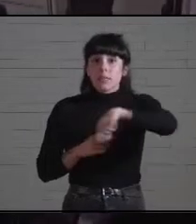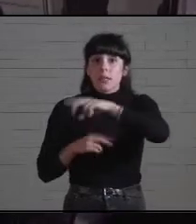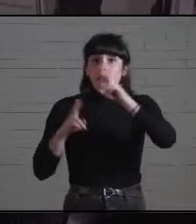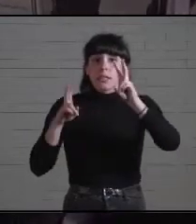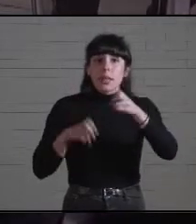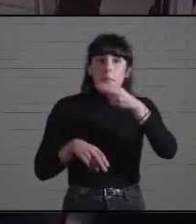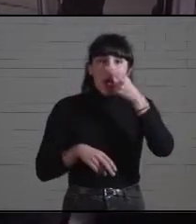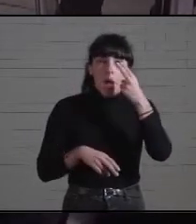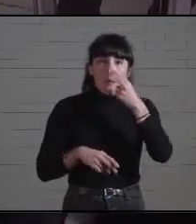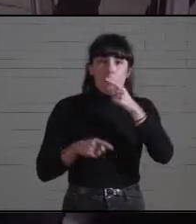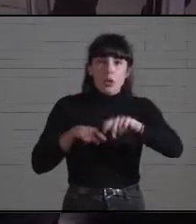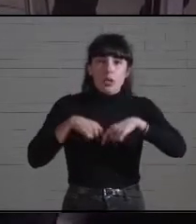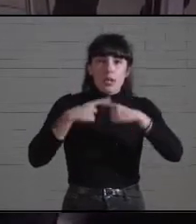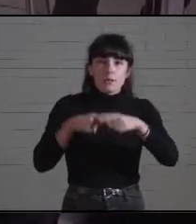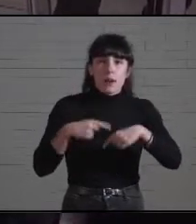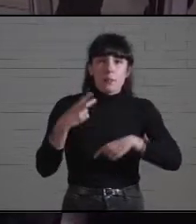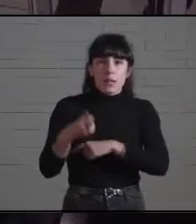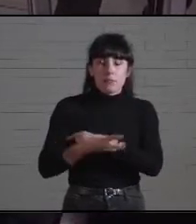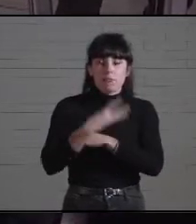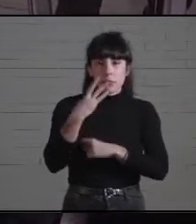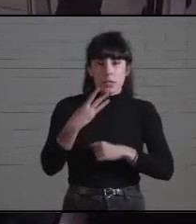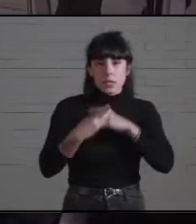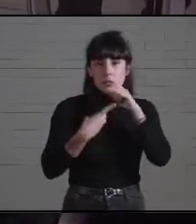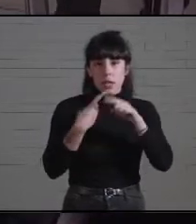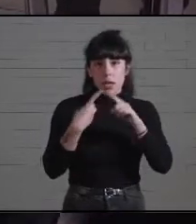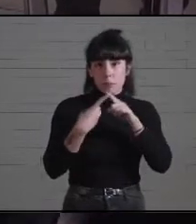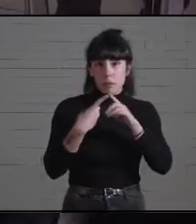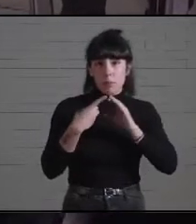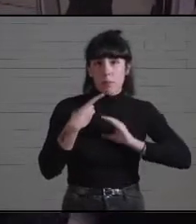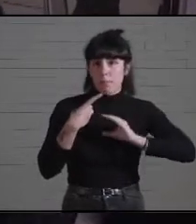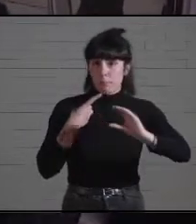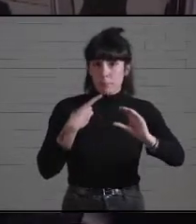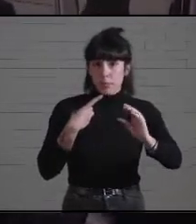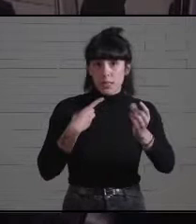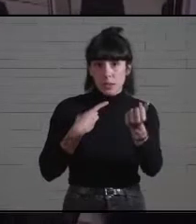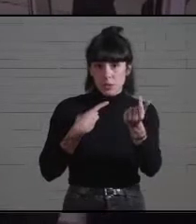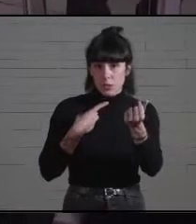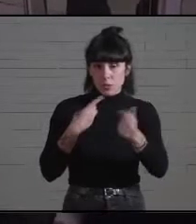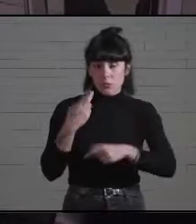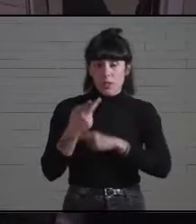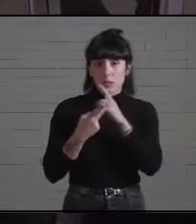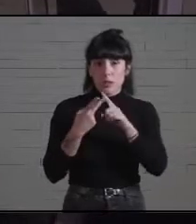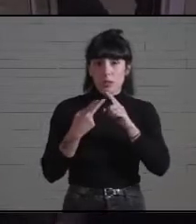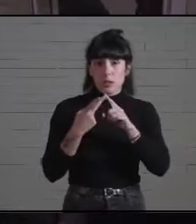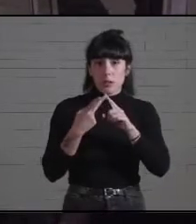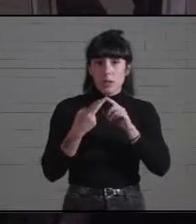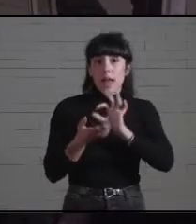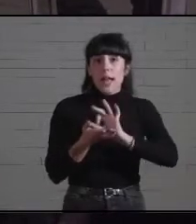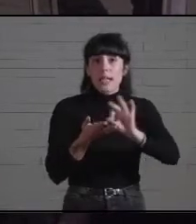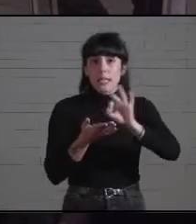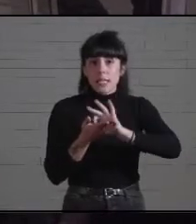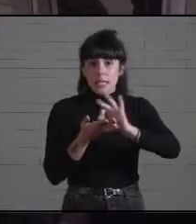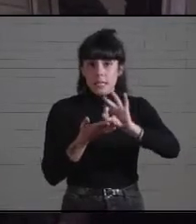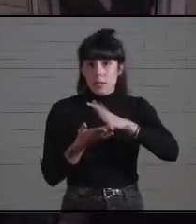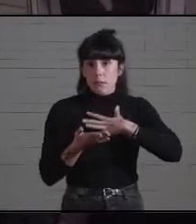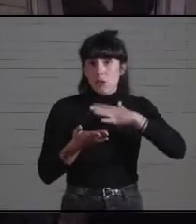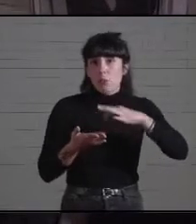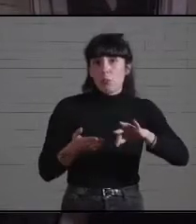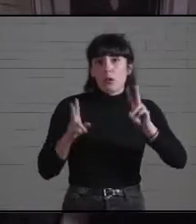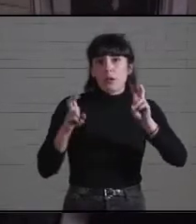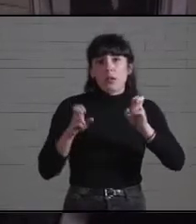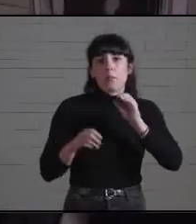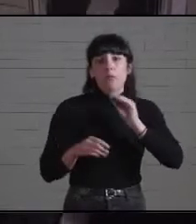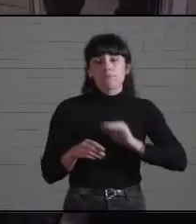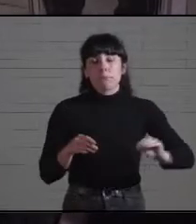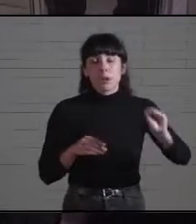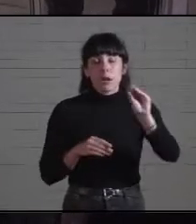tienen tres elementos básicos. Uno, son prestaciones económicas. Otros son servicios que pueden ser de educación